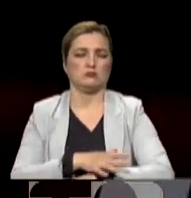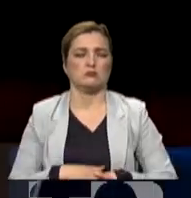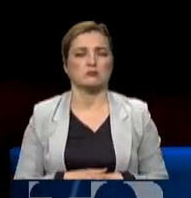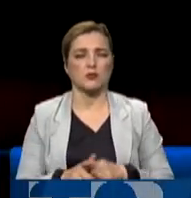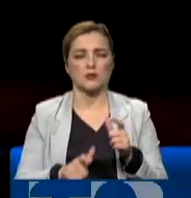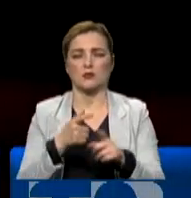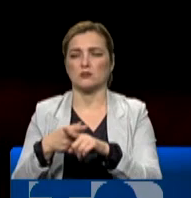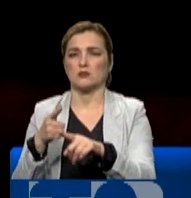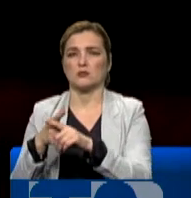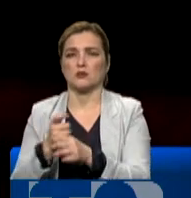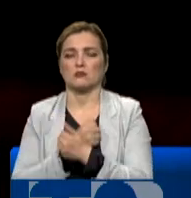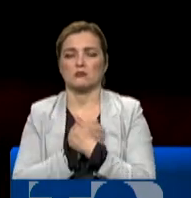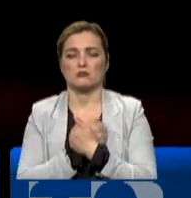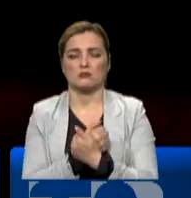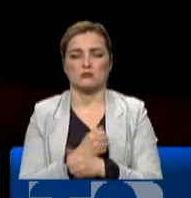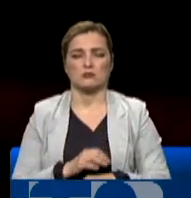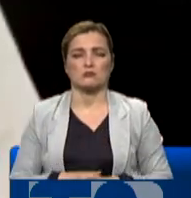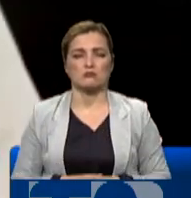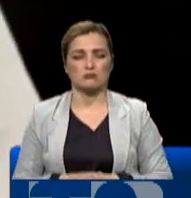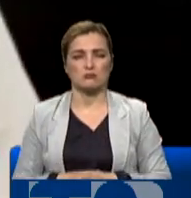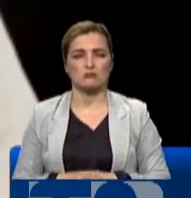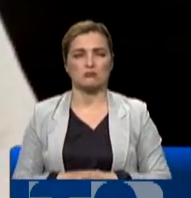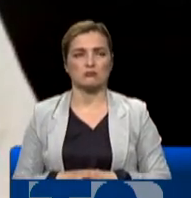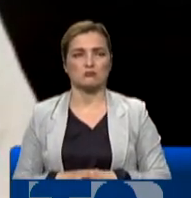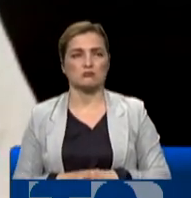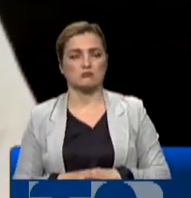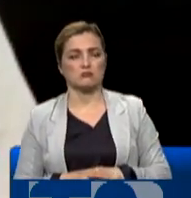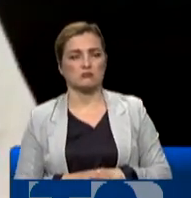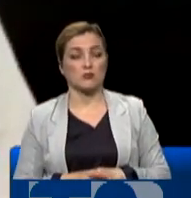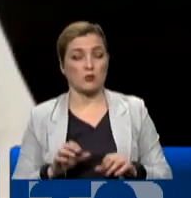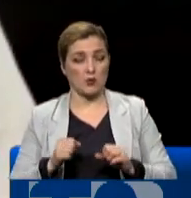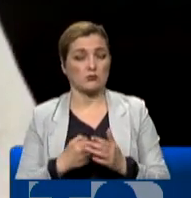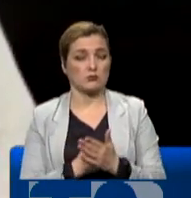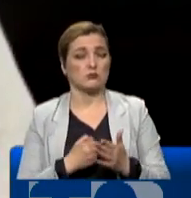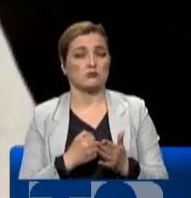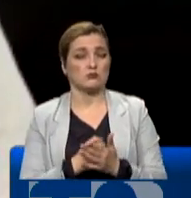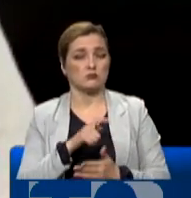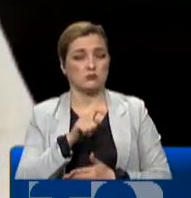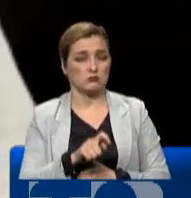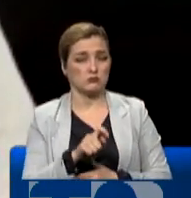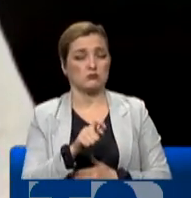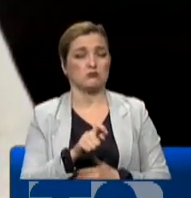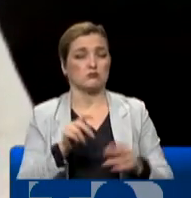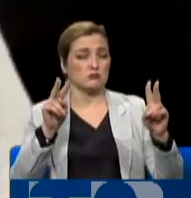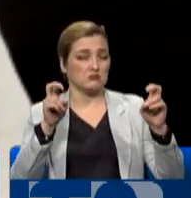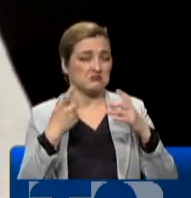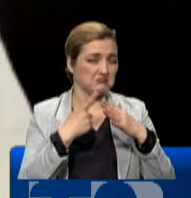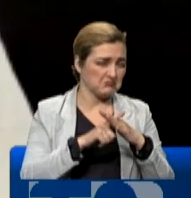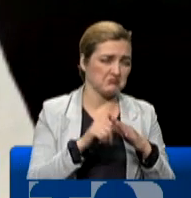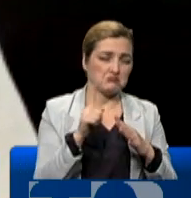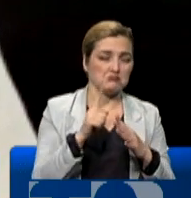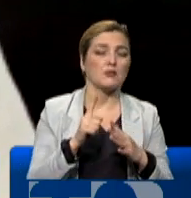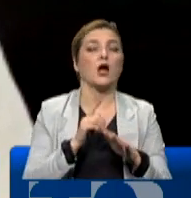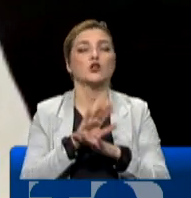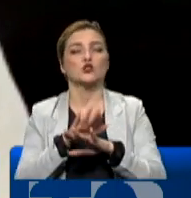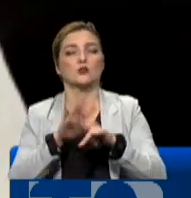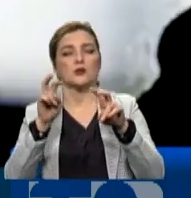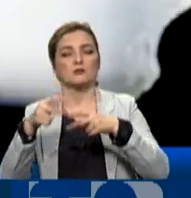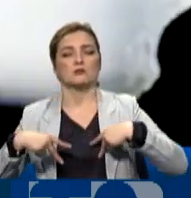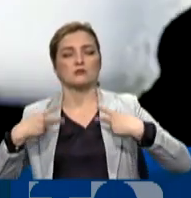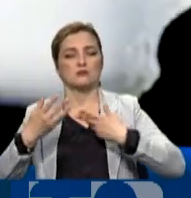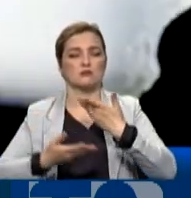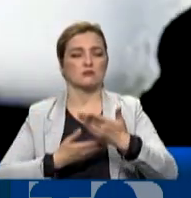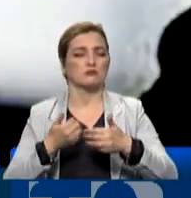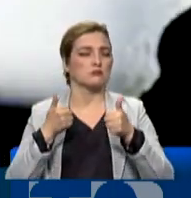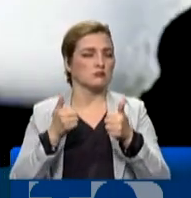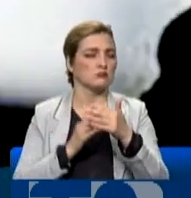sus diferencias, no a pesar de ellas. Porque si lo logramos, no será necesario que hablemos de inclusión, sino de convivencia.